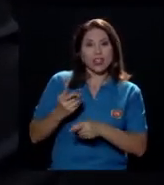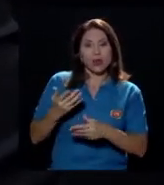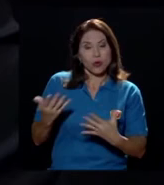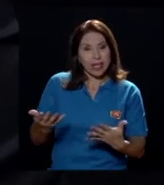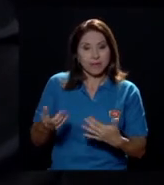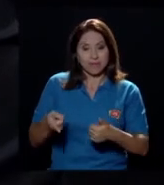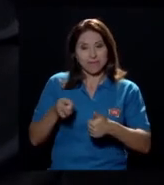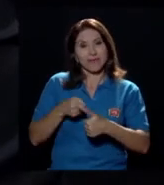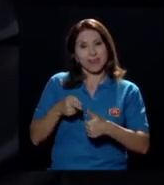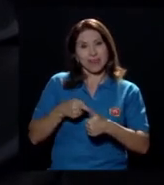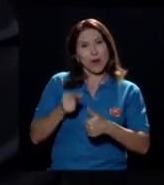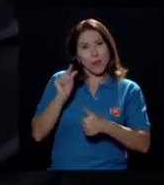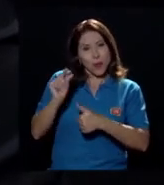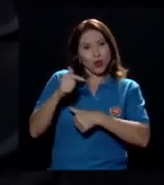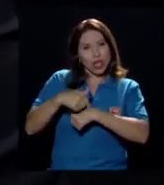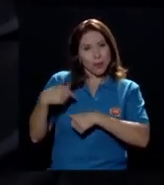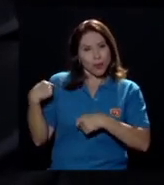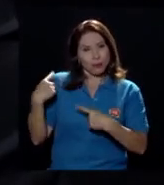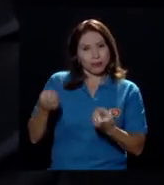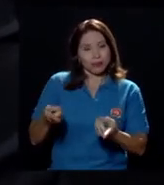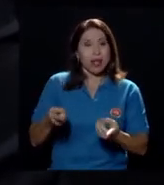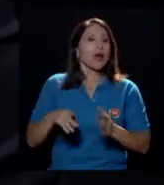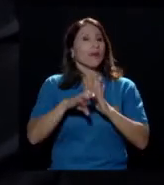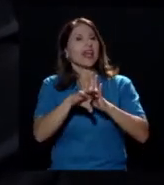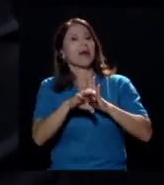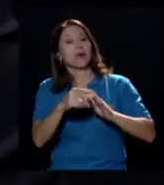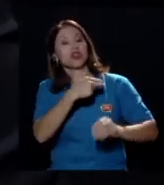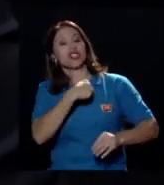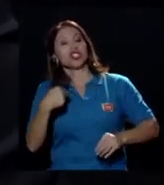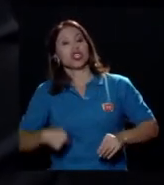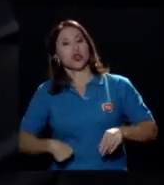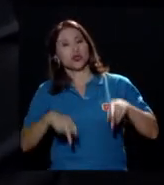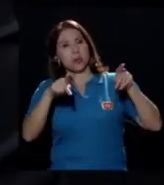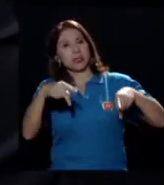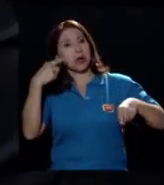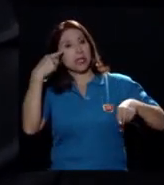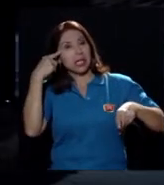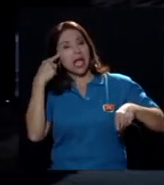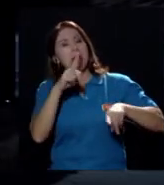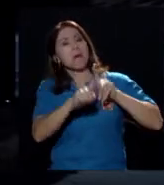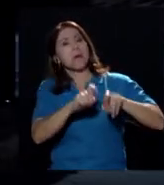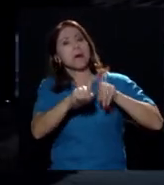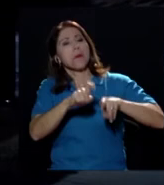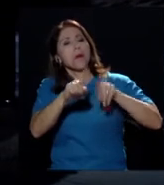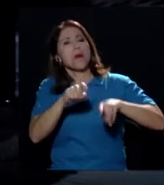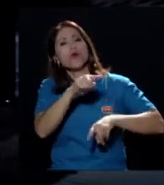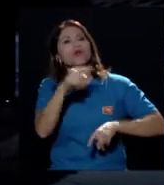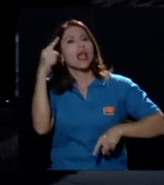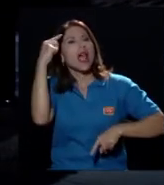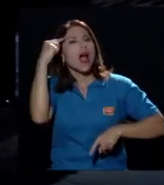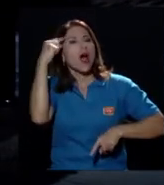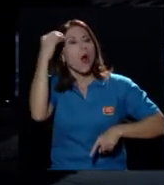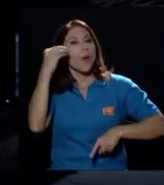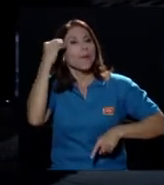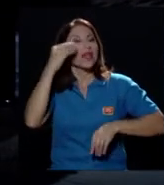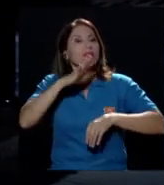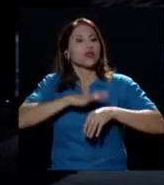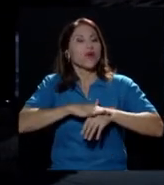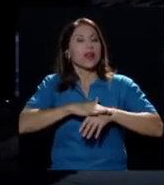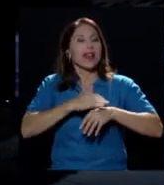Los chinos decían, una vez que le hicieron mucha pregunta, que qué opinaba de la revolución industrial, le dijeron, ¿qué ha